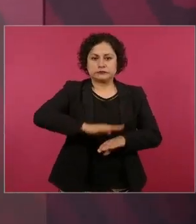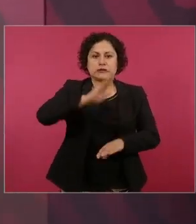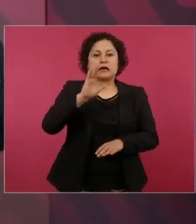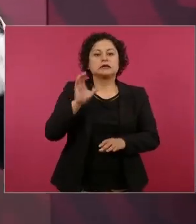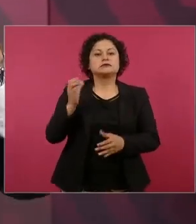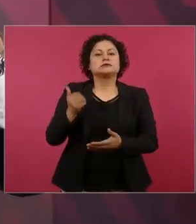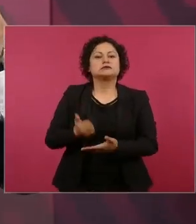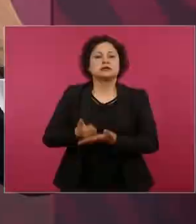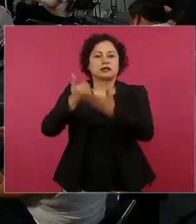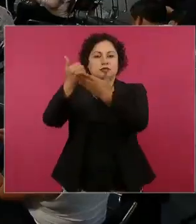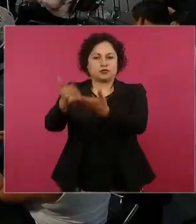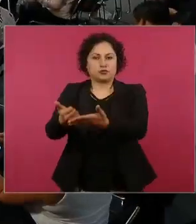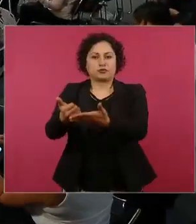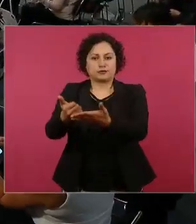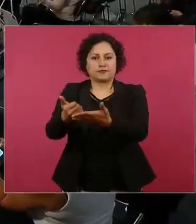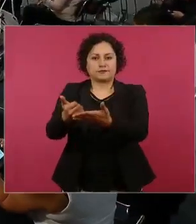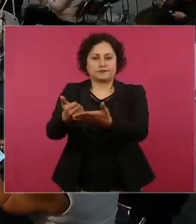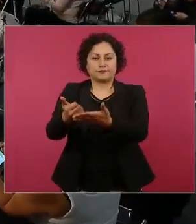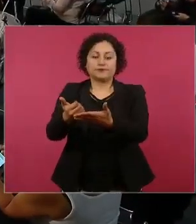van a recibir,